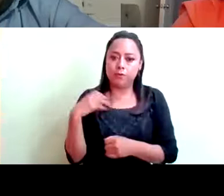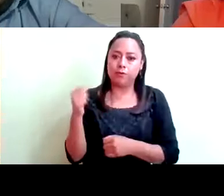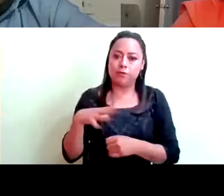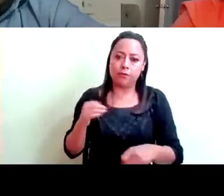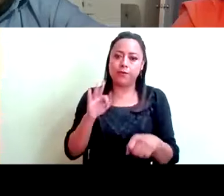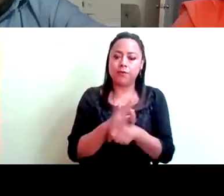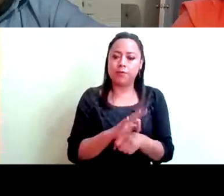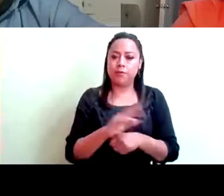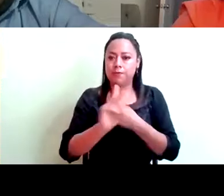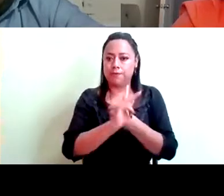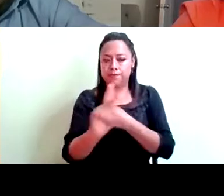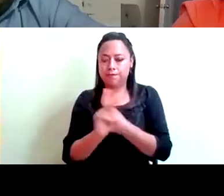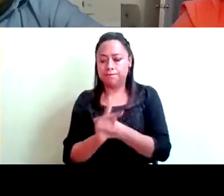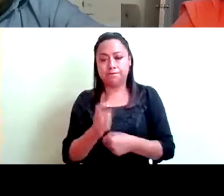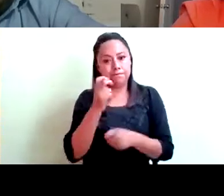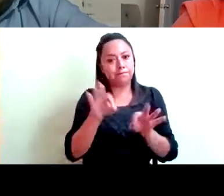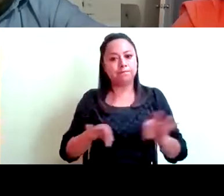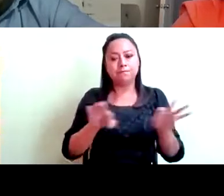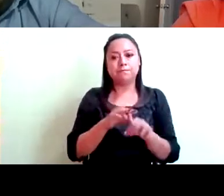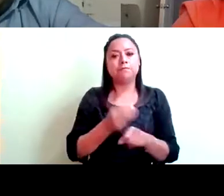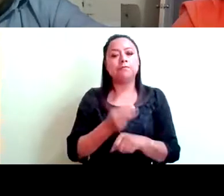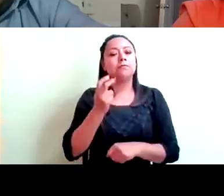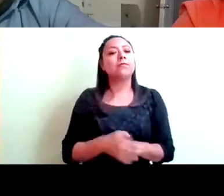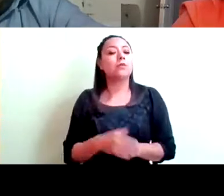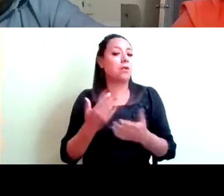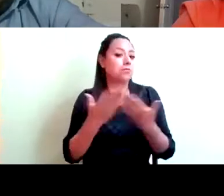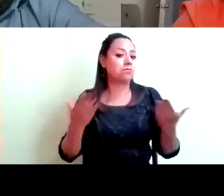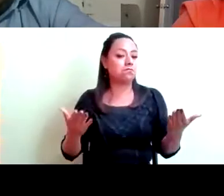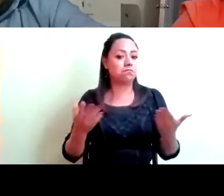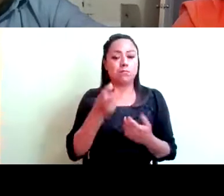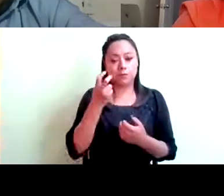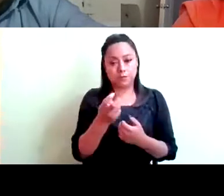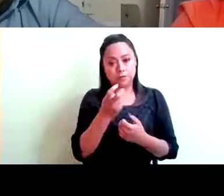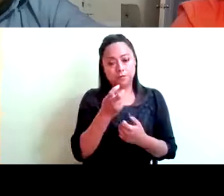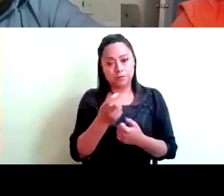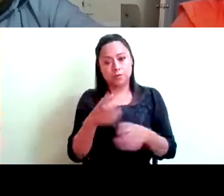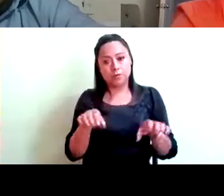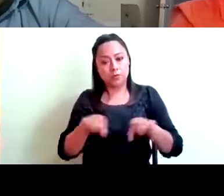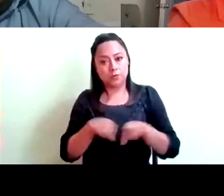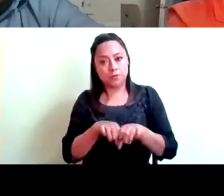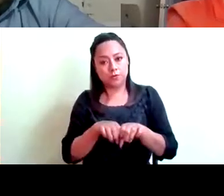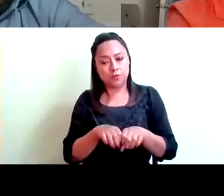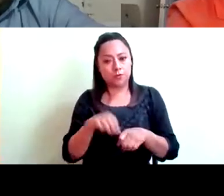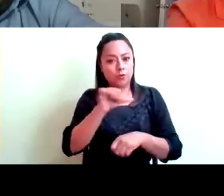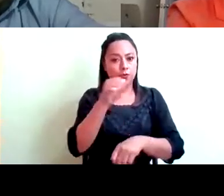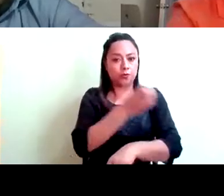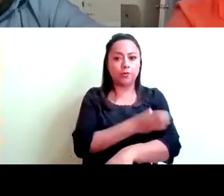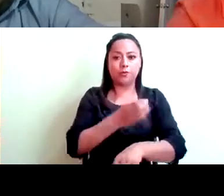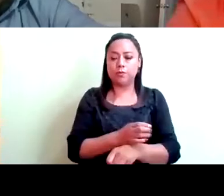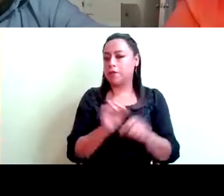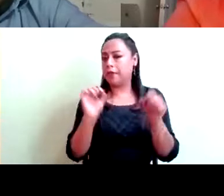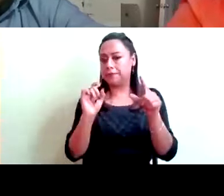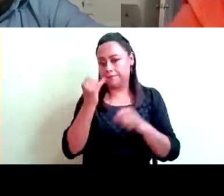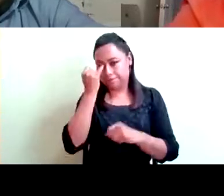muy importante porque obviamente pues va a tener eco en otros compañeros que están en la misma idea,